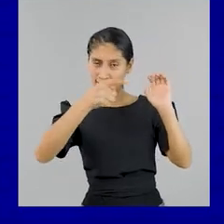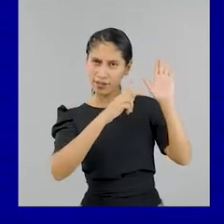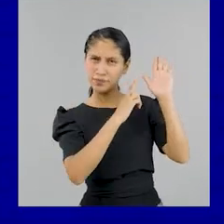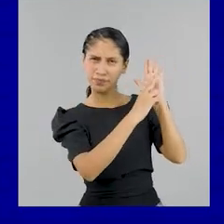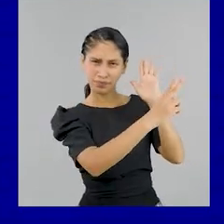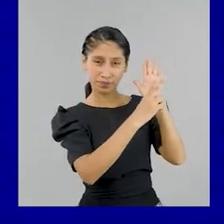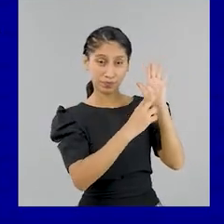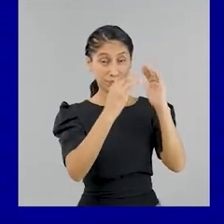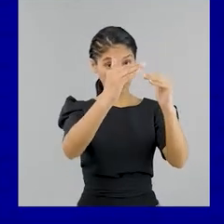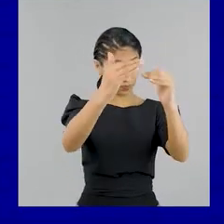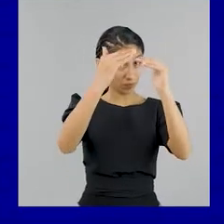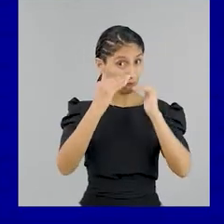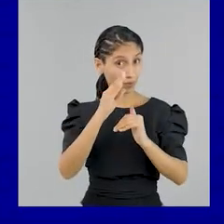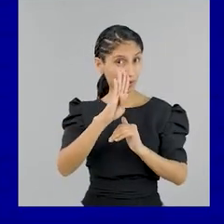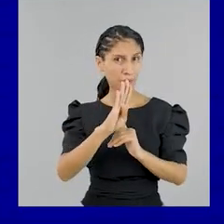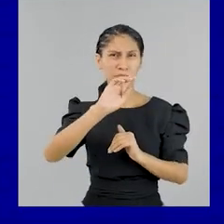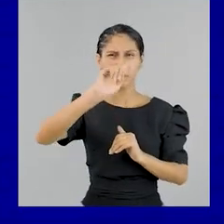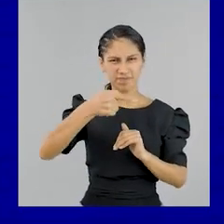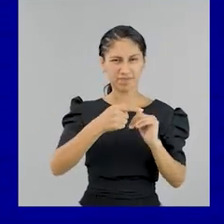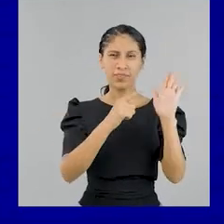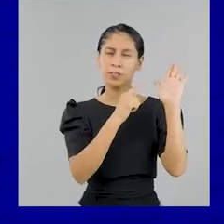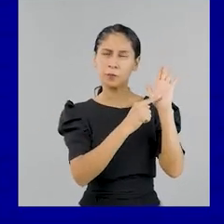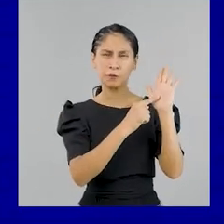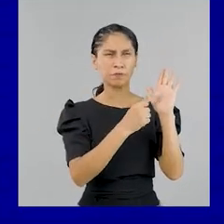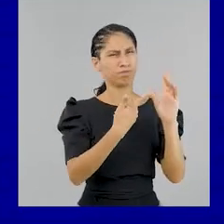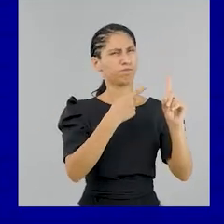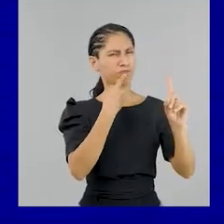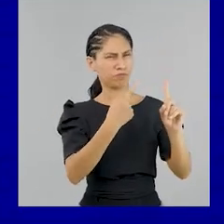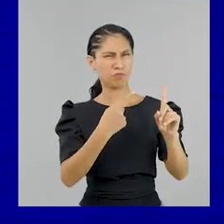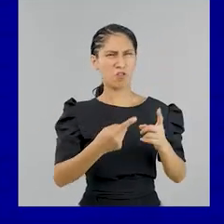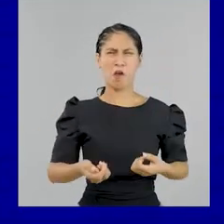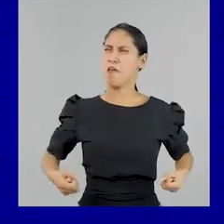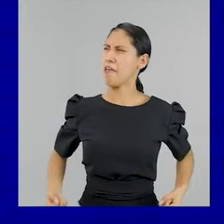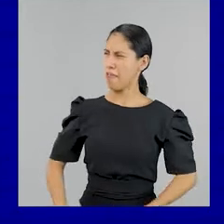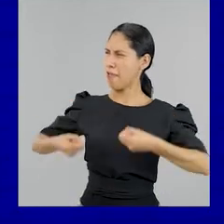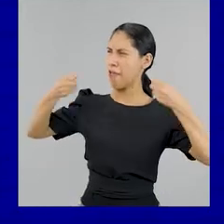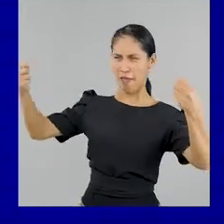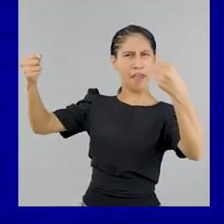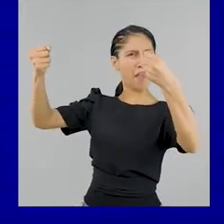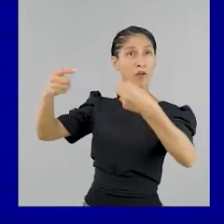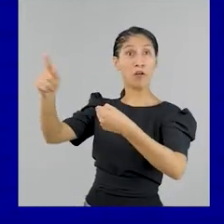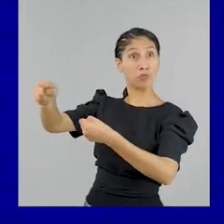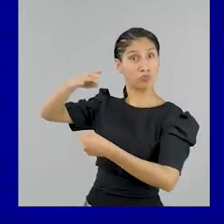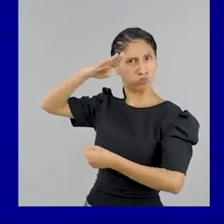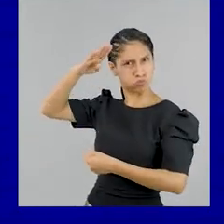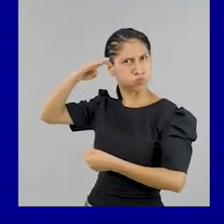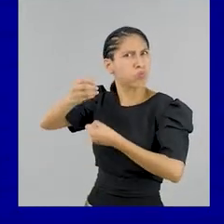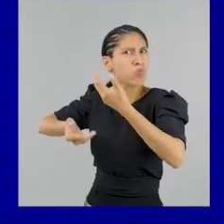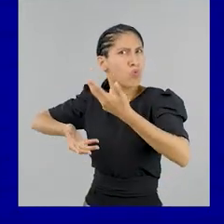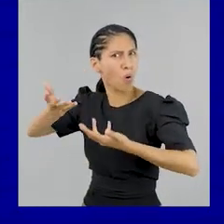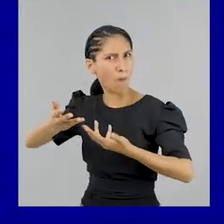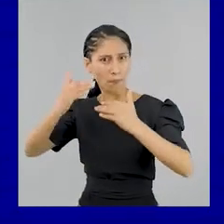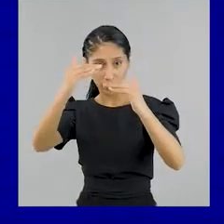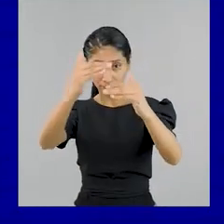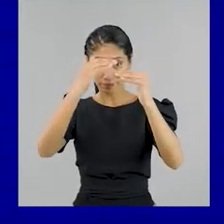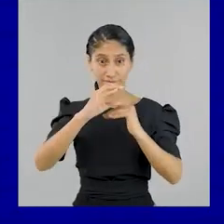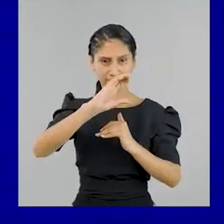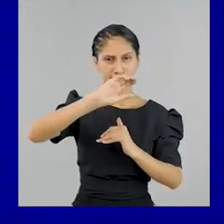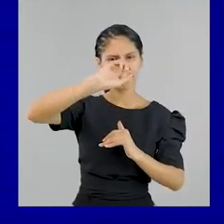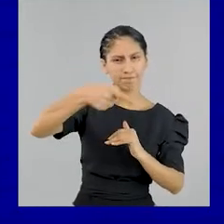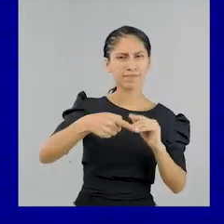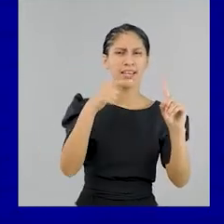rebelión. B. Lidera las políticas españolas contra los indios.